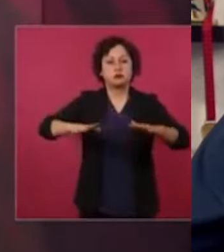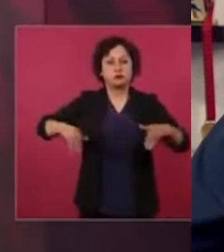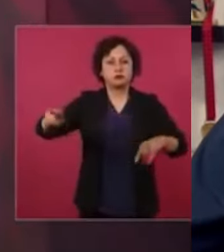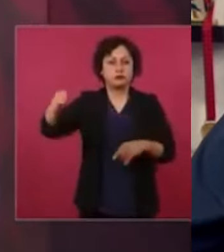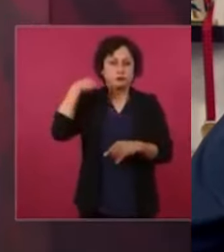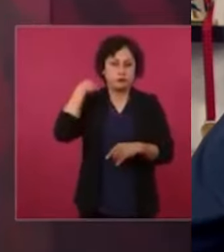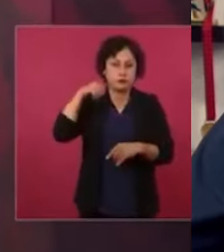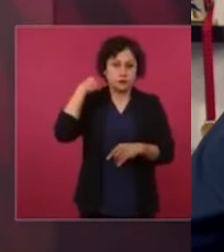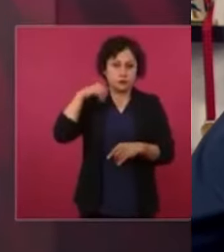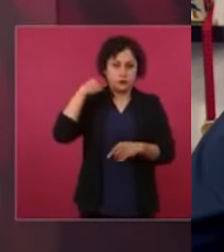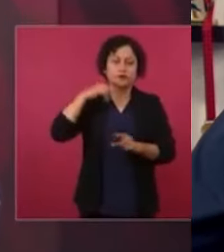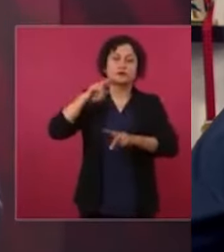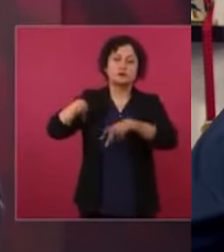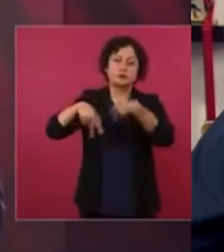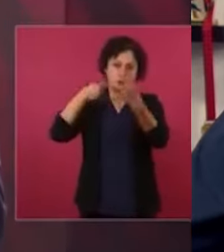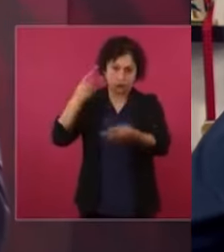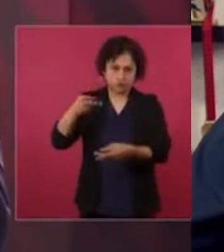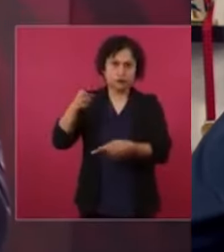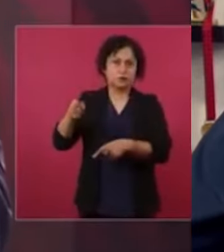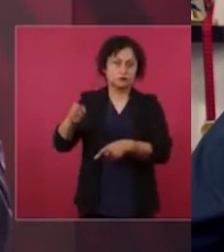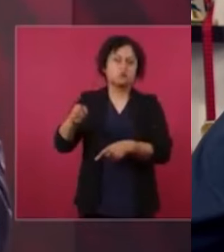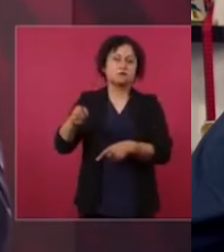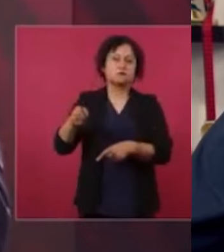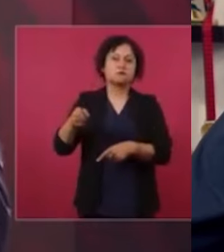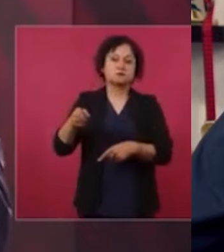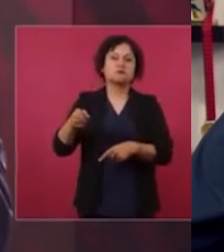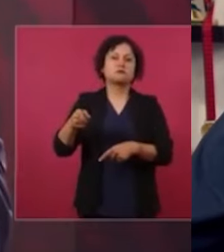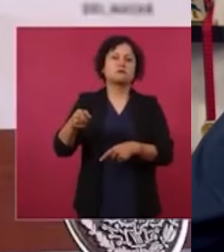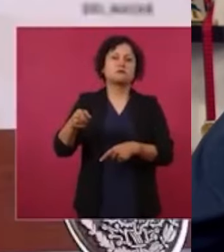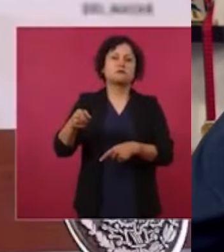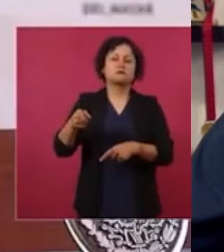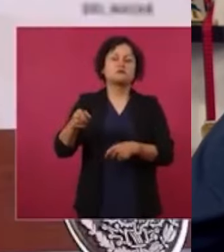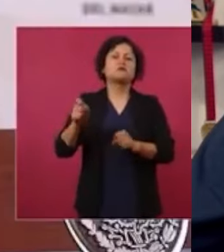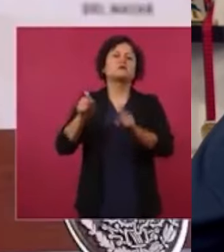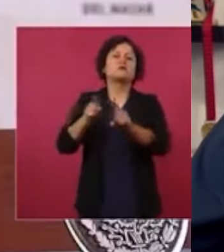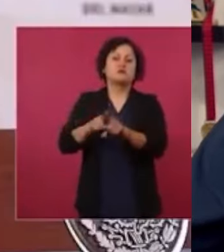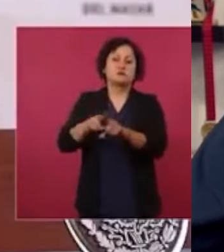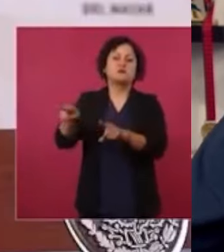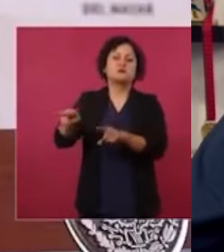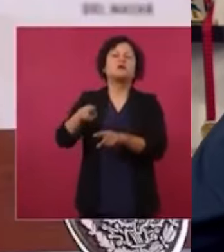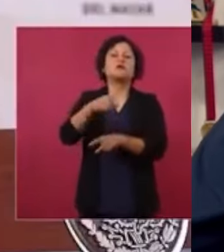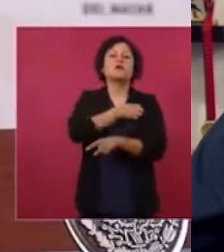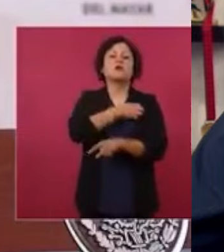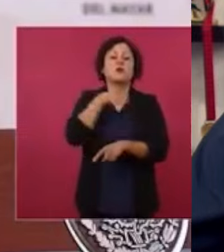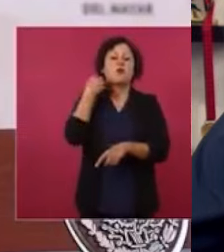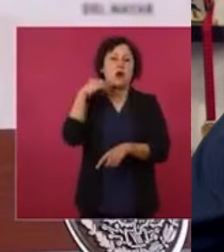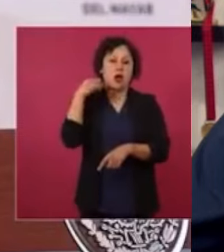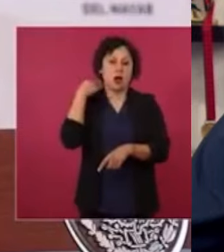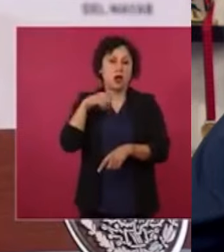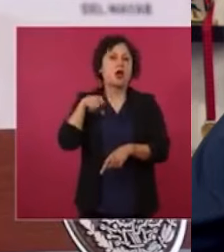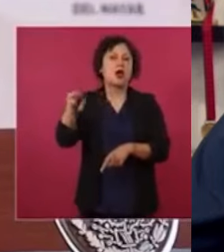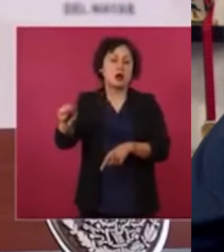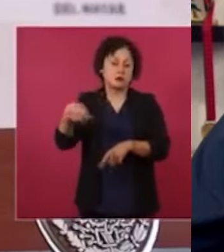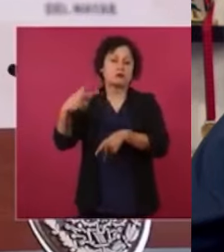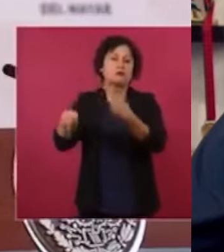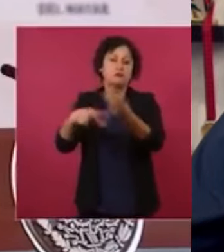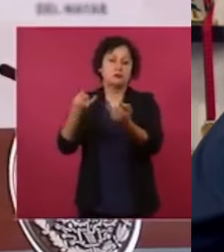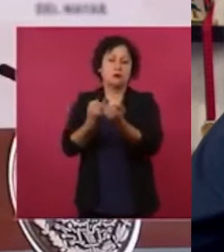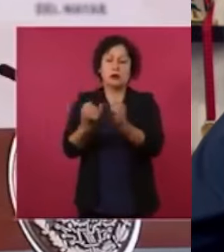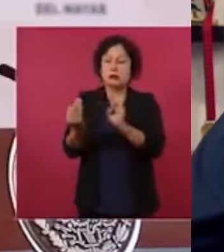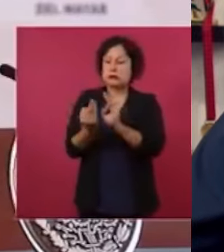y también vamos a estar en Oaxaca capital muy bien cerca de municipio